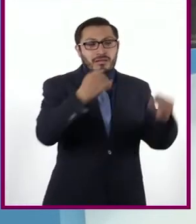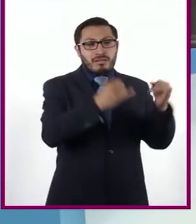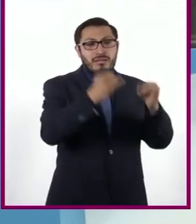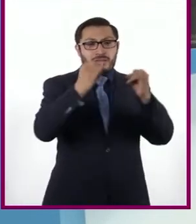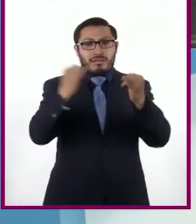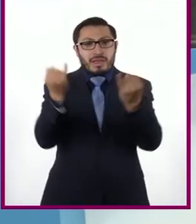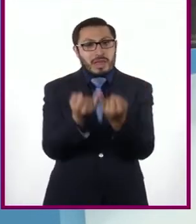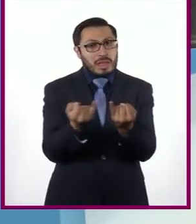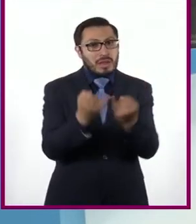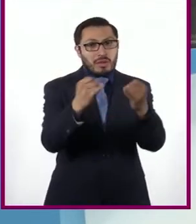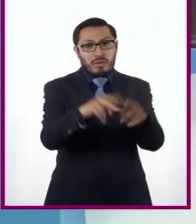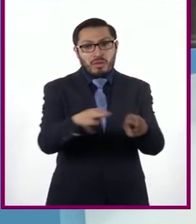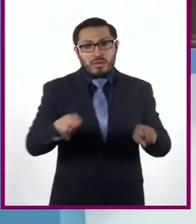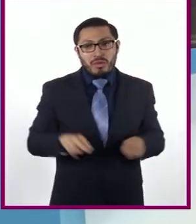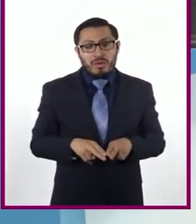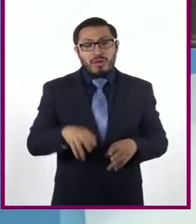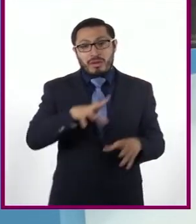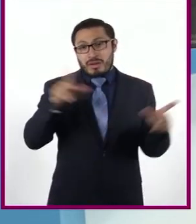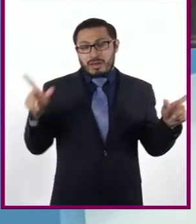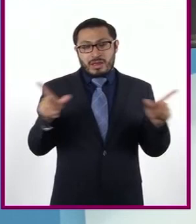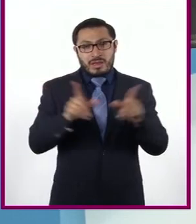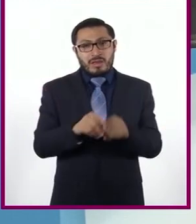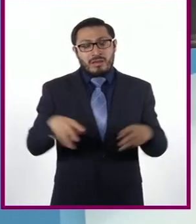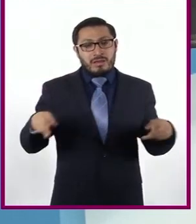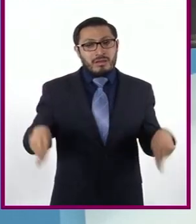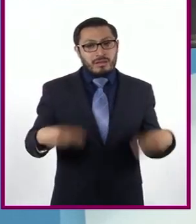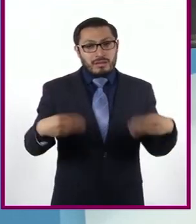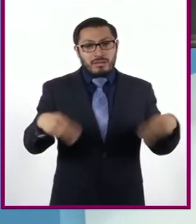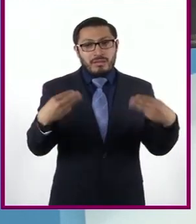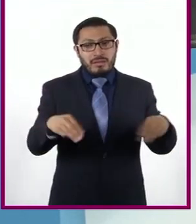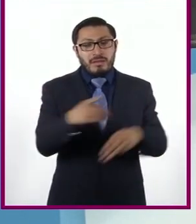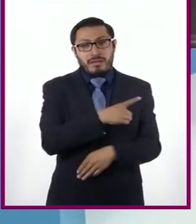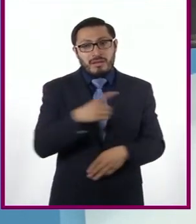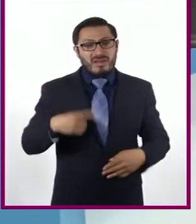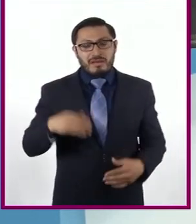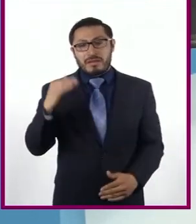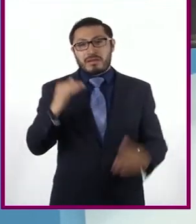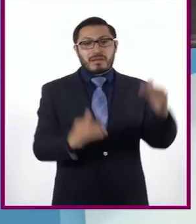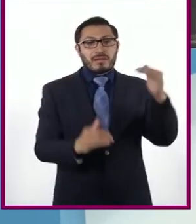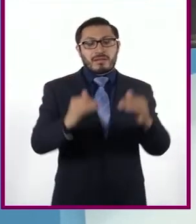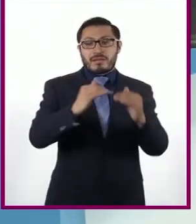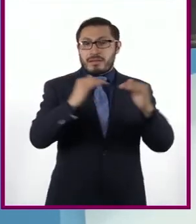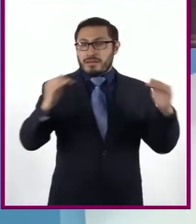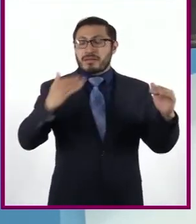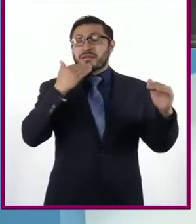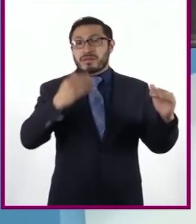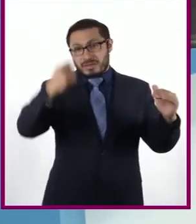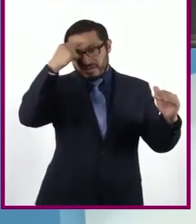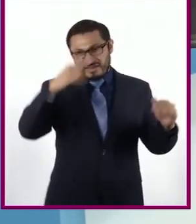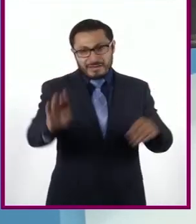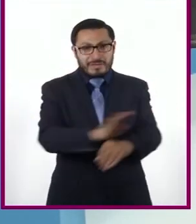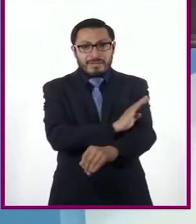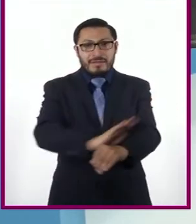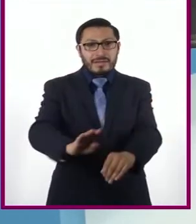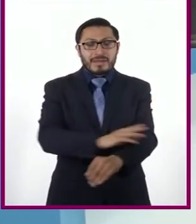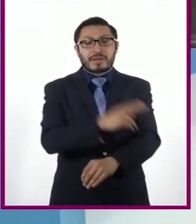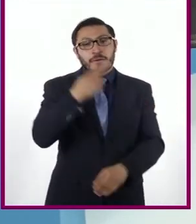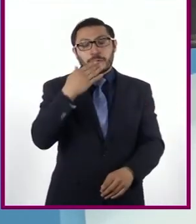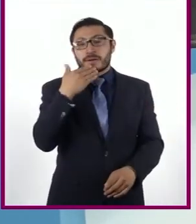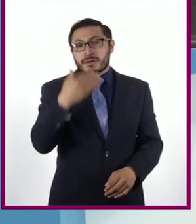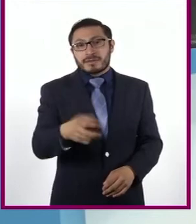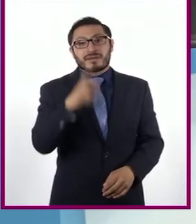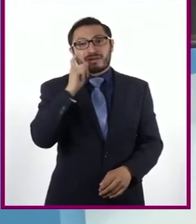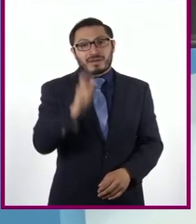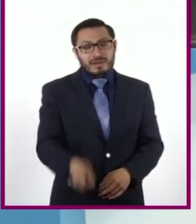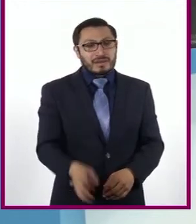nacional. En resumen, el mercado debía estar debidamente equilibrado para que funcionara. Esto quiere decir